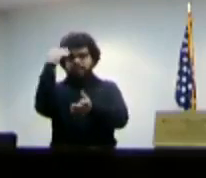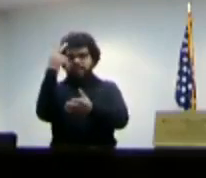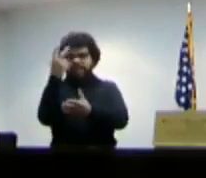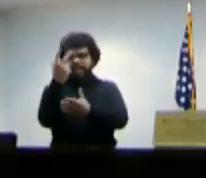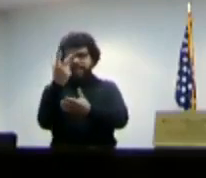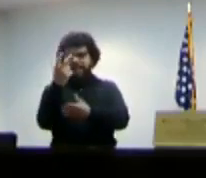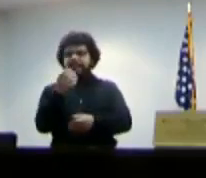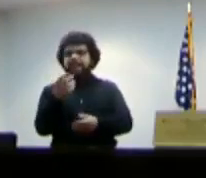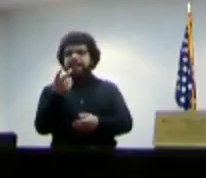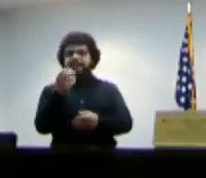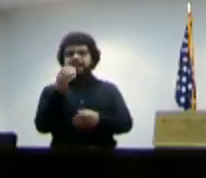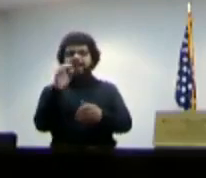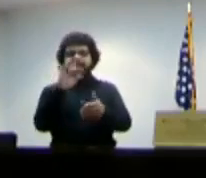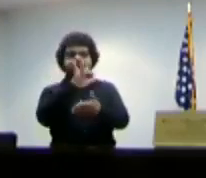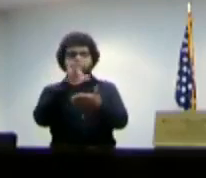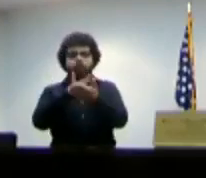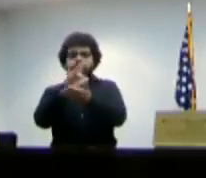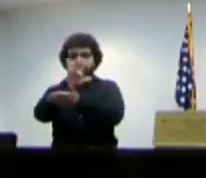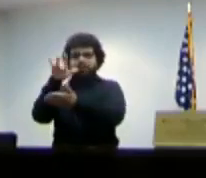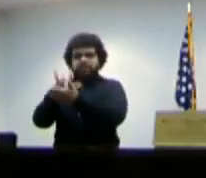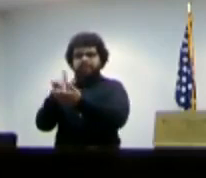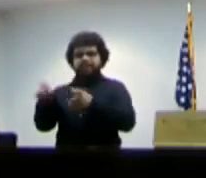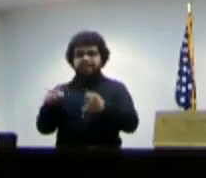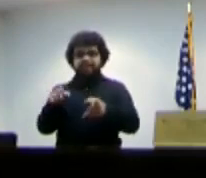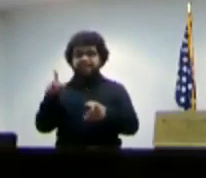tienen unos requisitos de